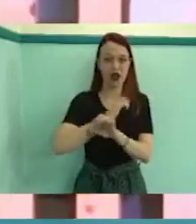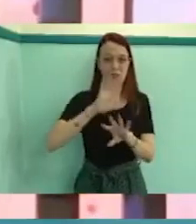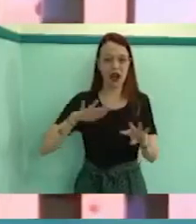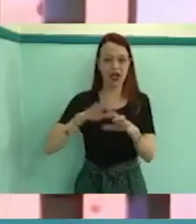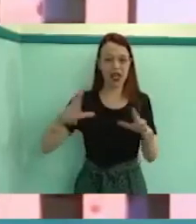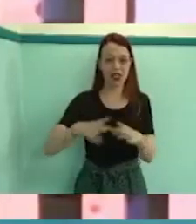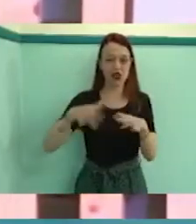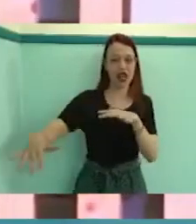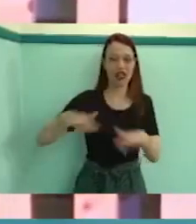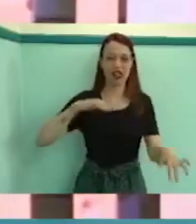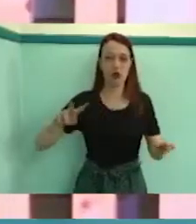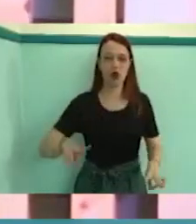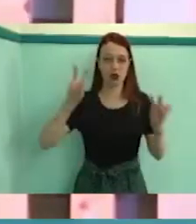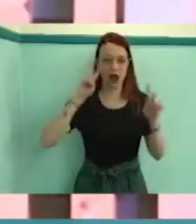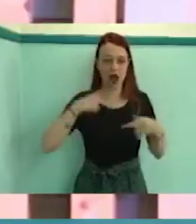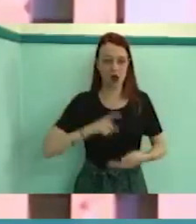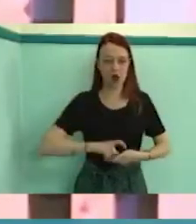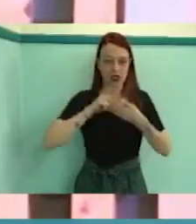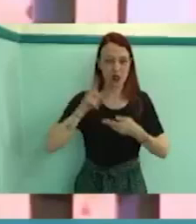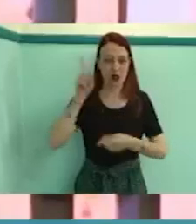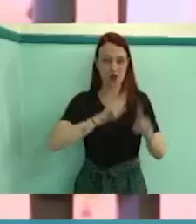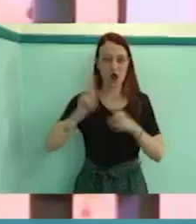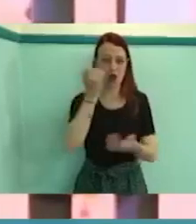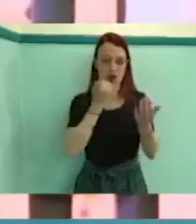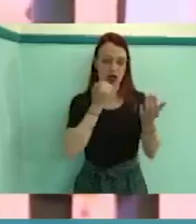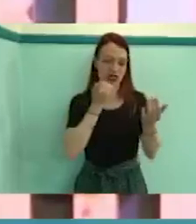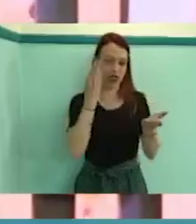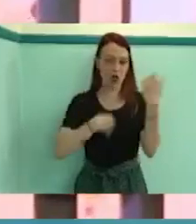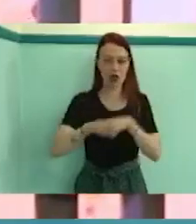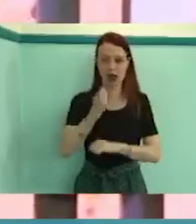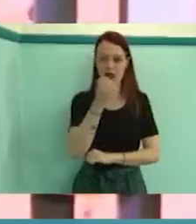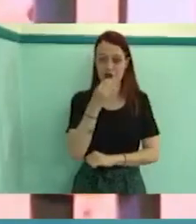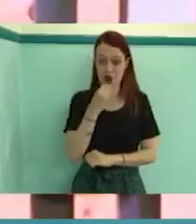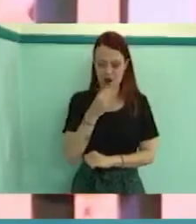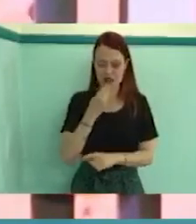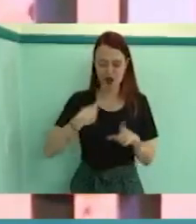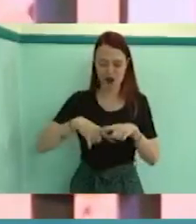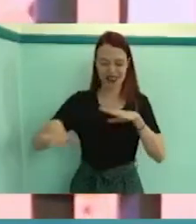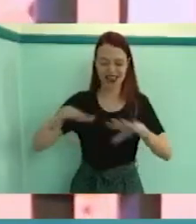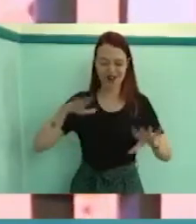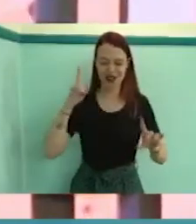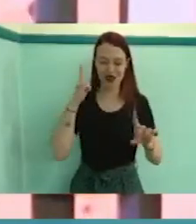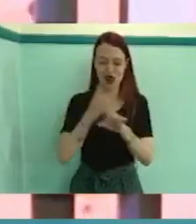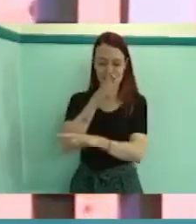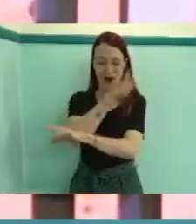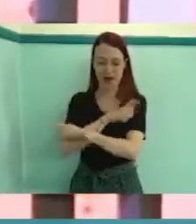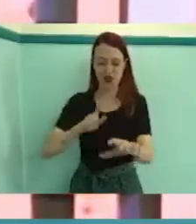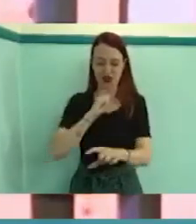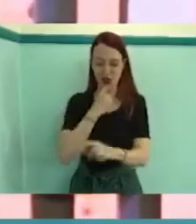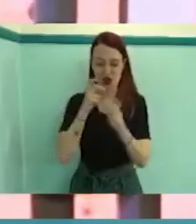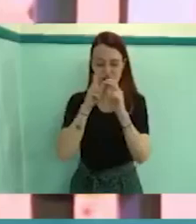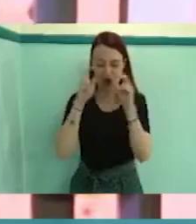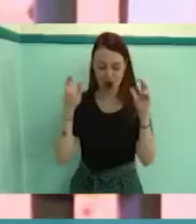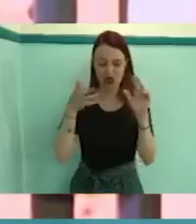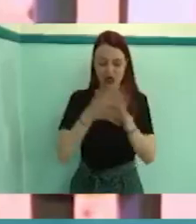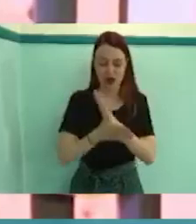activismo divulgación en temas de autoestima trastorno de la conducta alimentaria y activismo contra la germofobia y autora de los libros acepta y